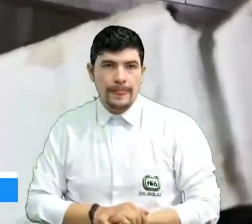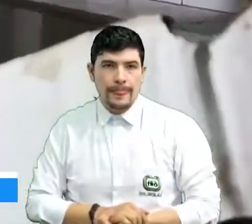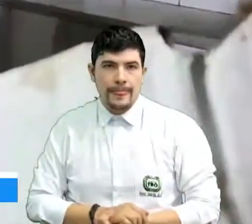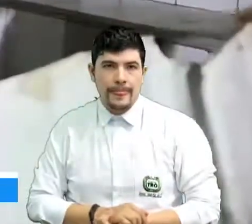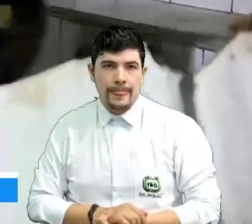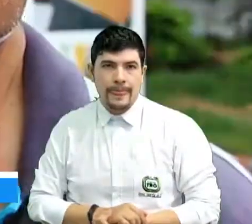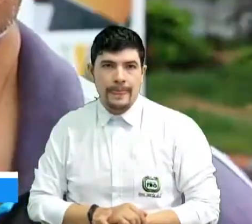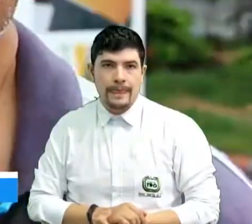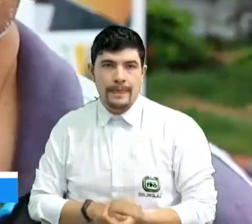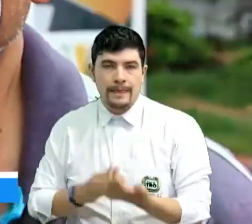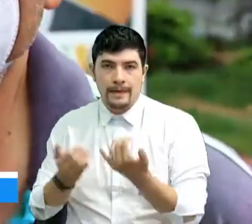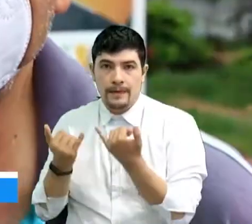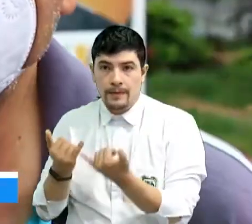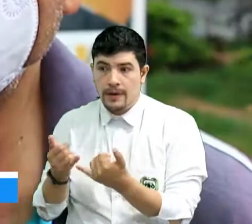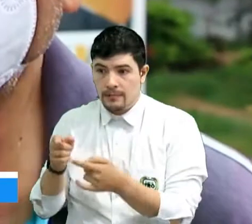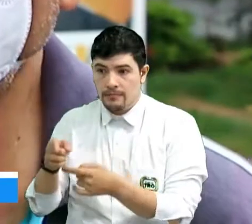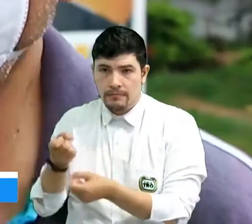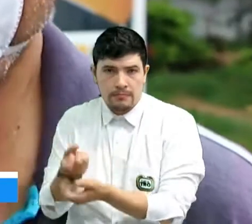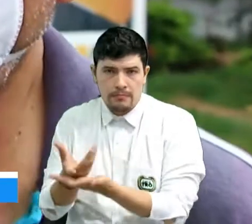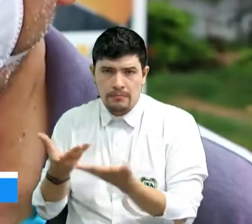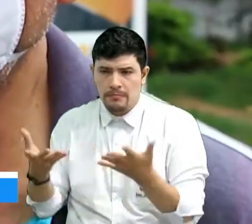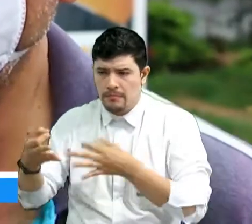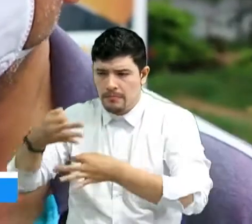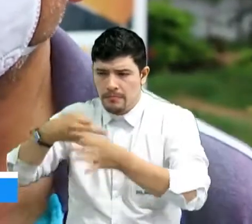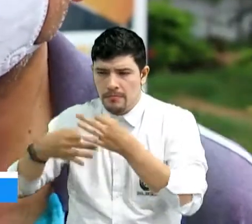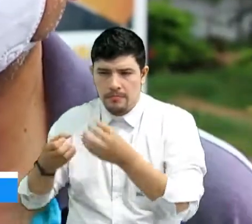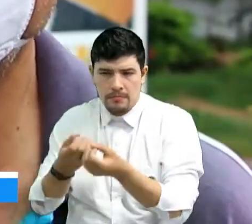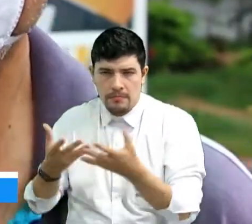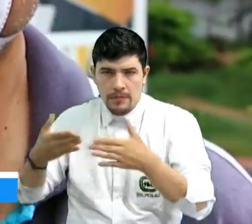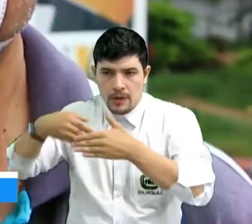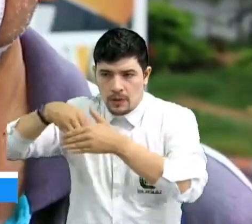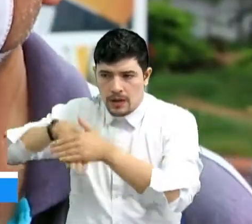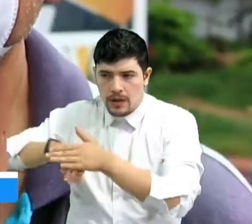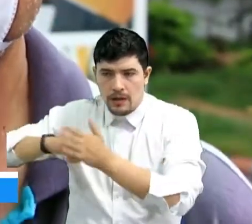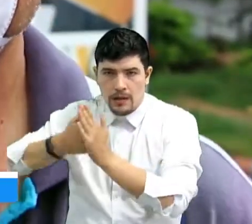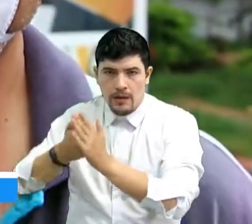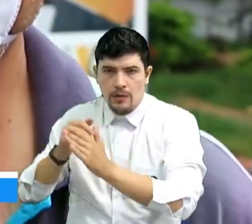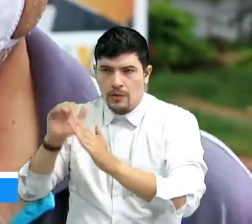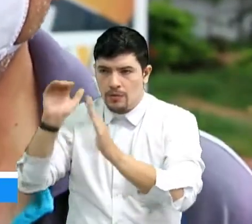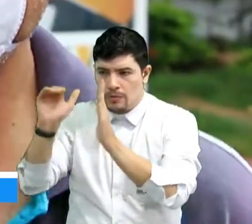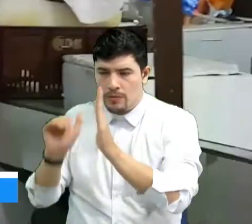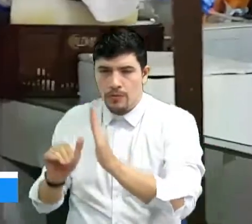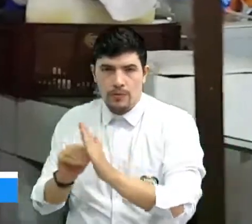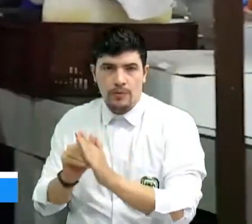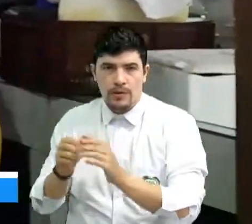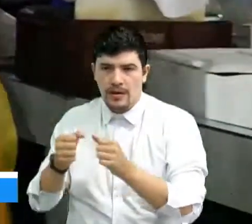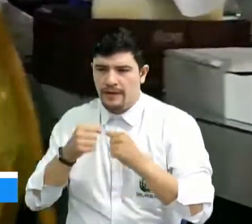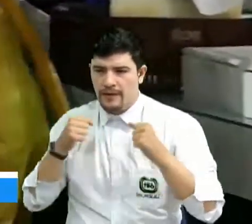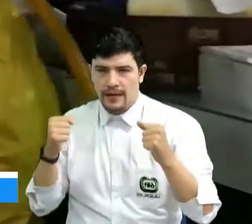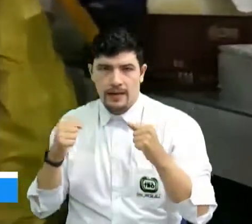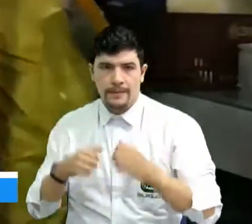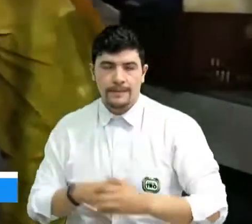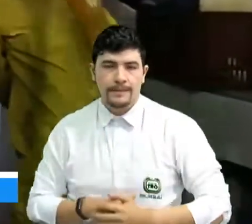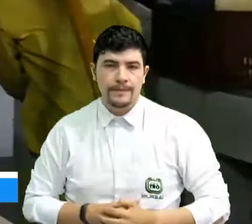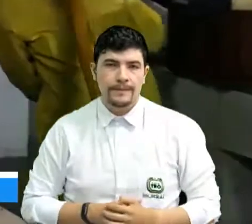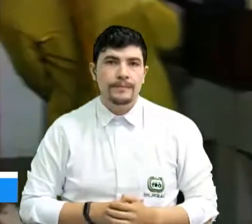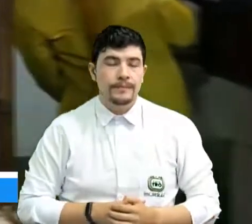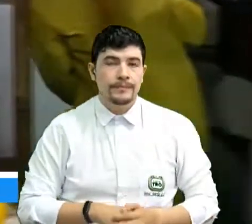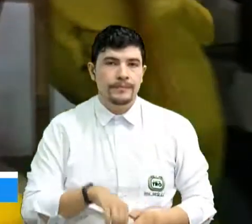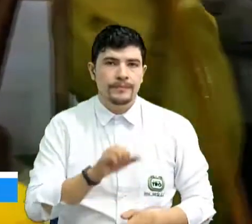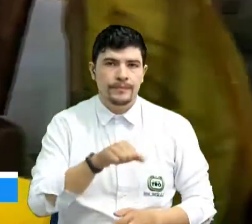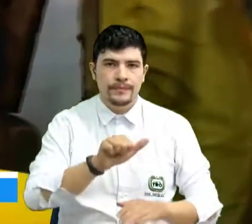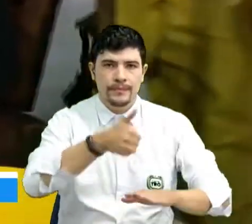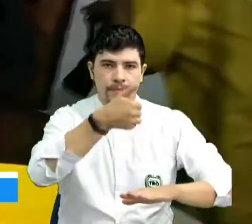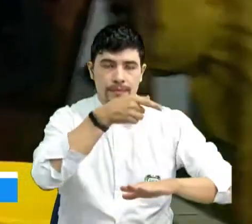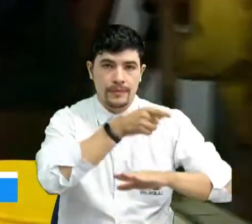perecederos. En este momento los productos que tenemos ya son productos empacados, productos que están en los congeladores, en las neveras. En la plaza de mercado